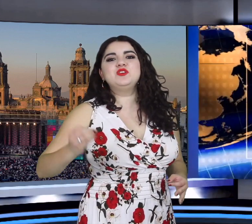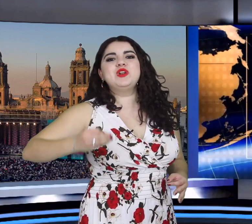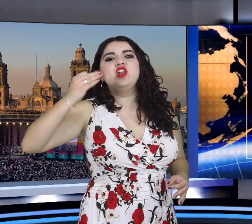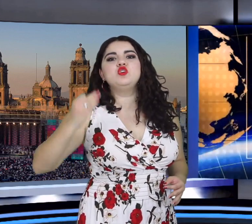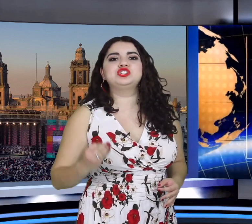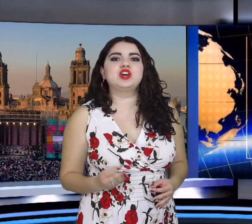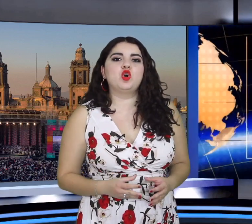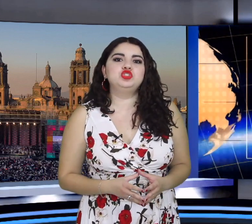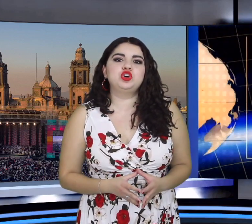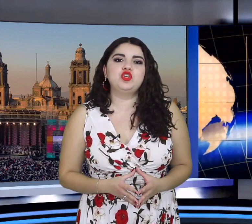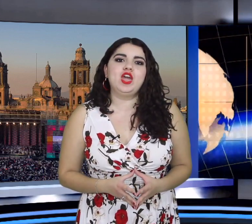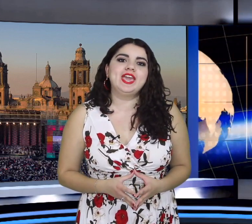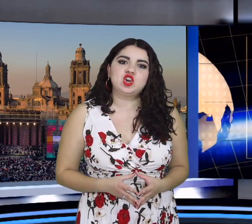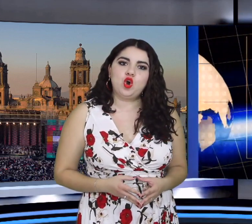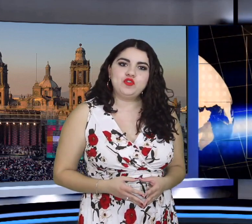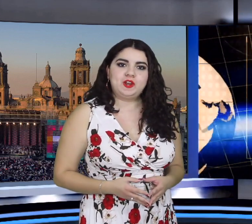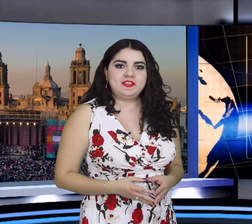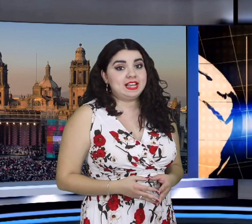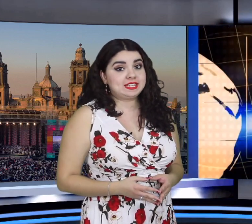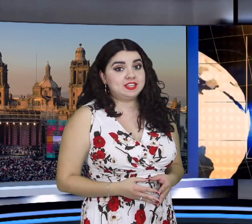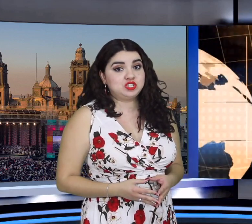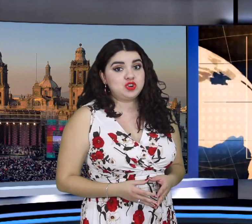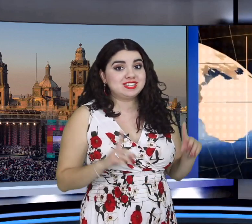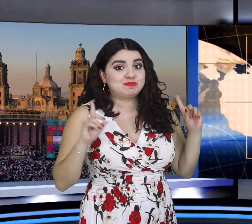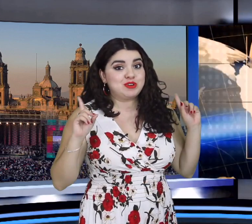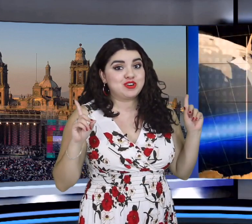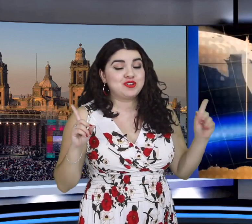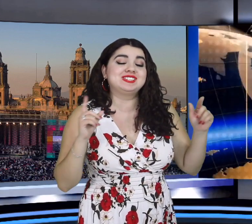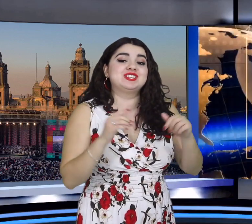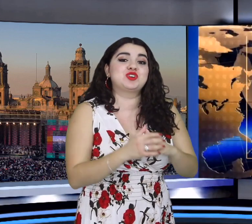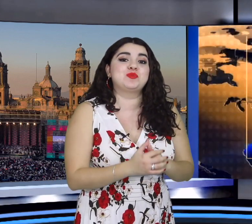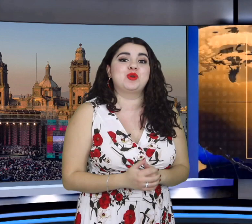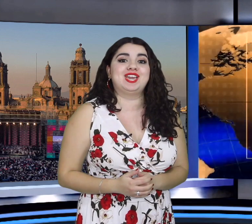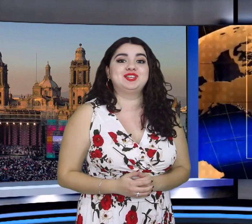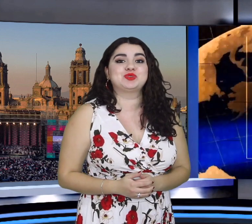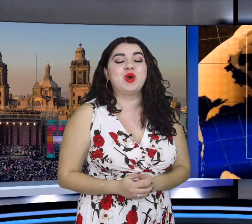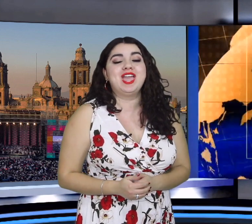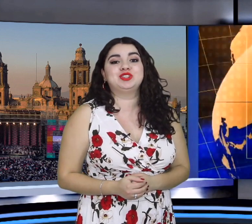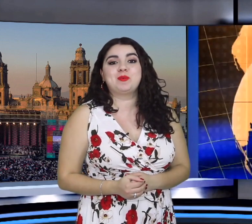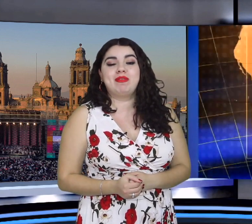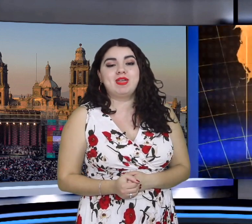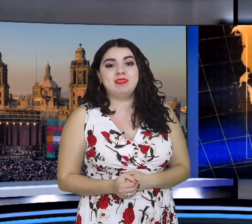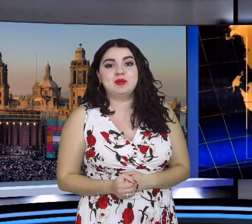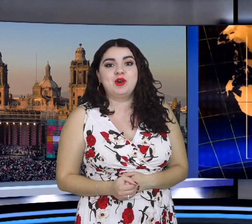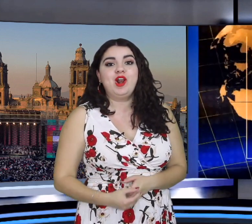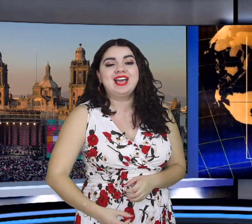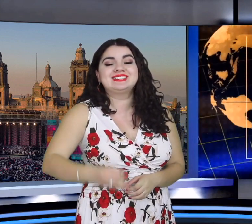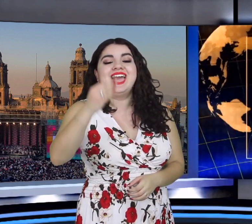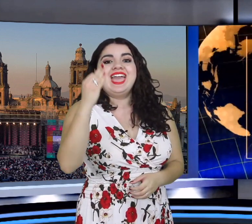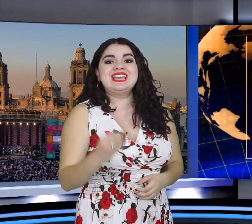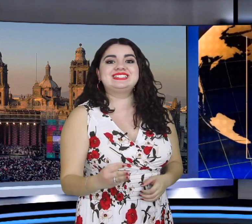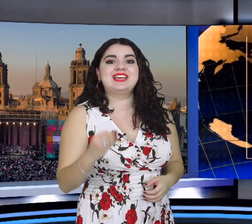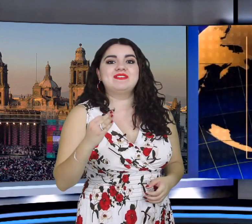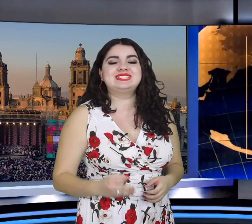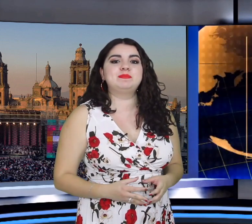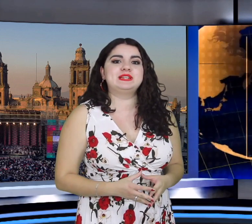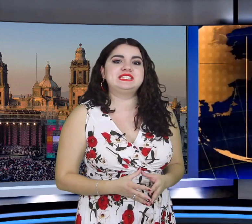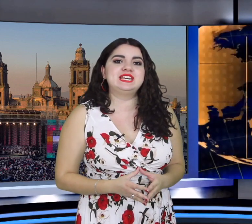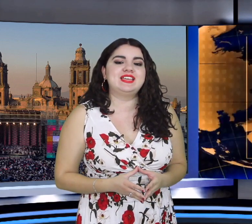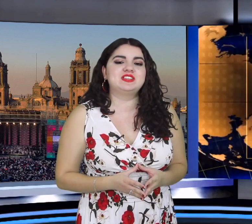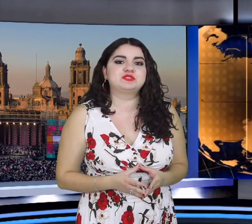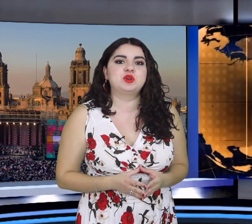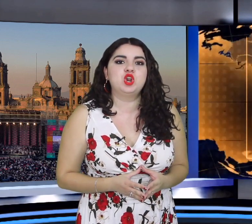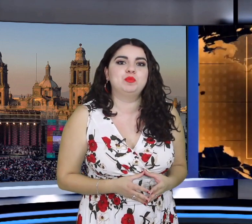Patriotas, se viene una lucha con todo en contra de las adicciones, pero no va a ser como lo que hizo el comandante Borolas. Esta vez